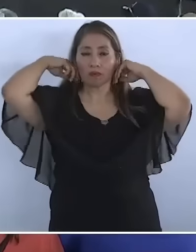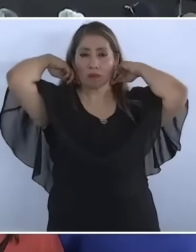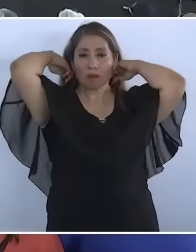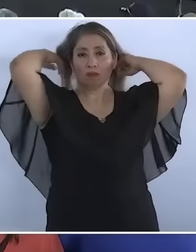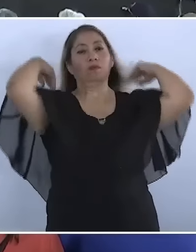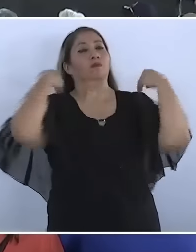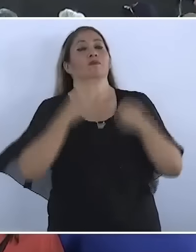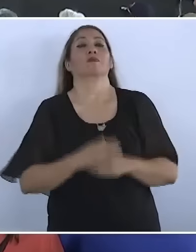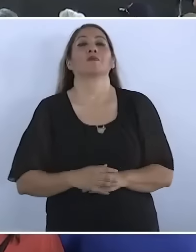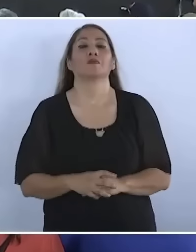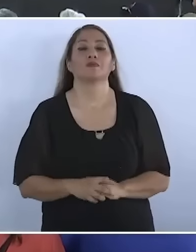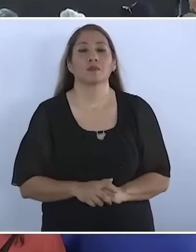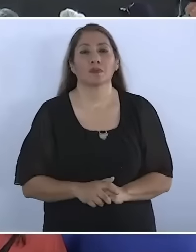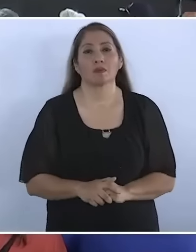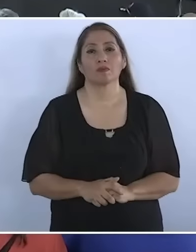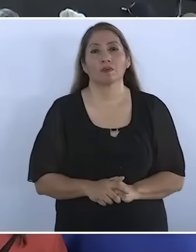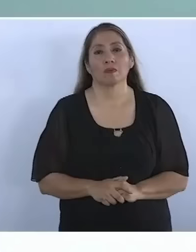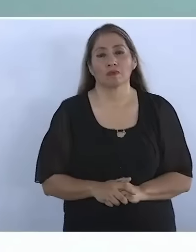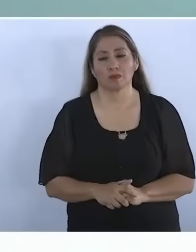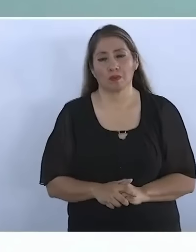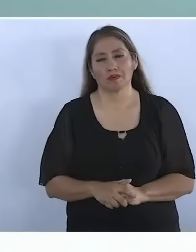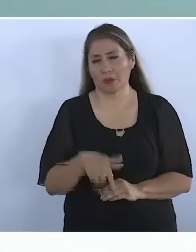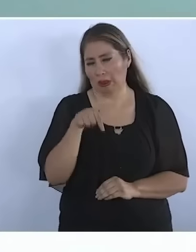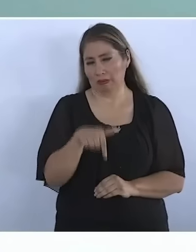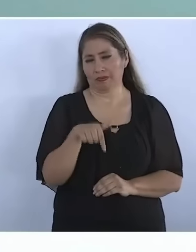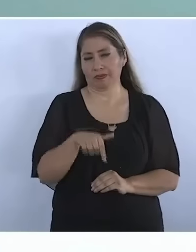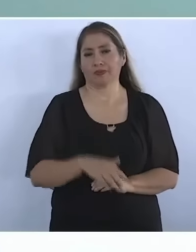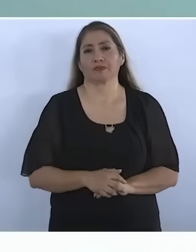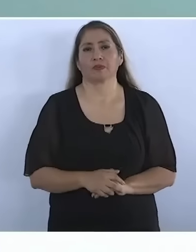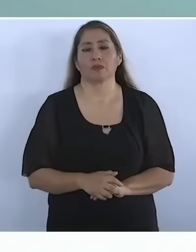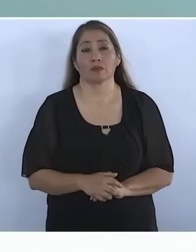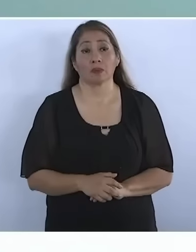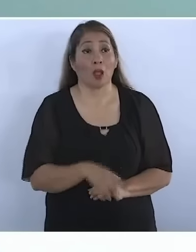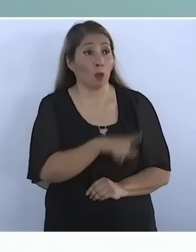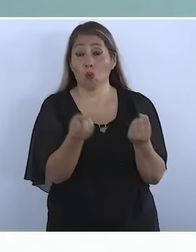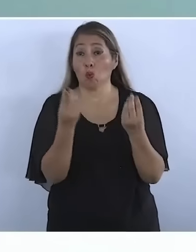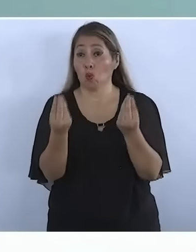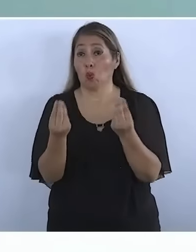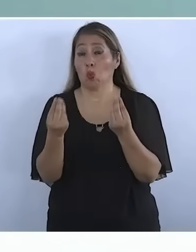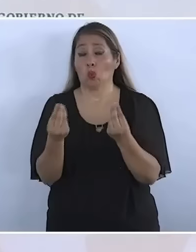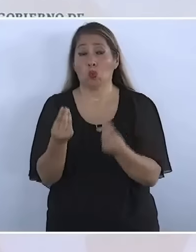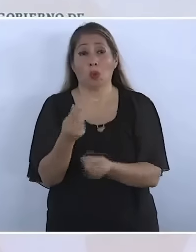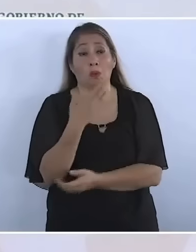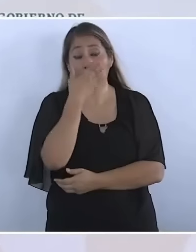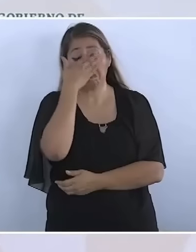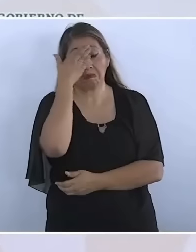Esto que les estoy comentando ahora no lo sabía mucha gente, no